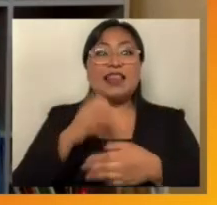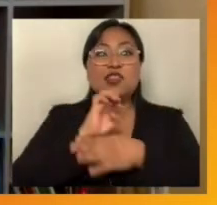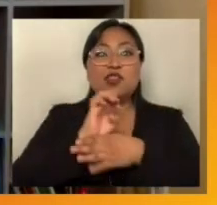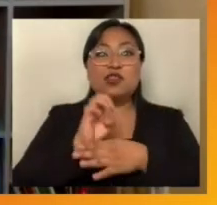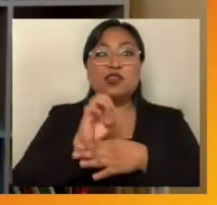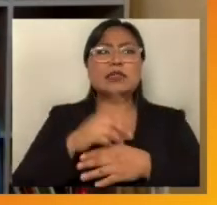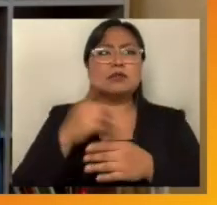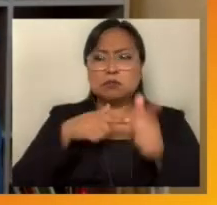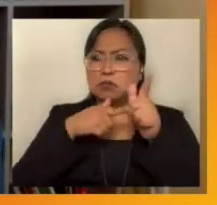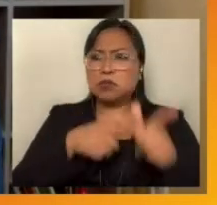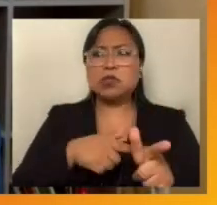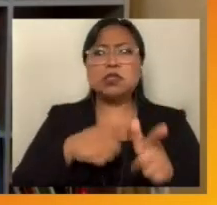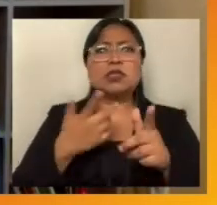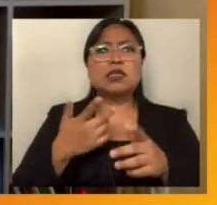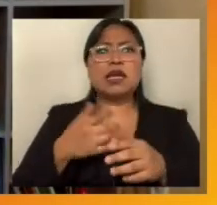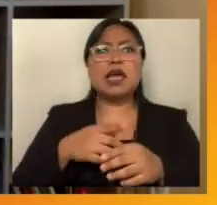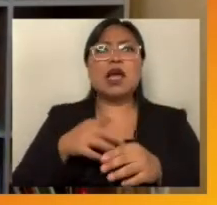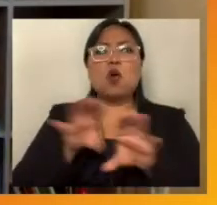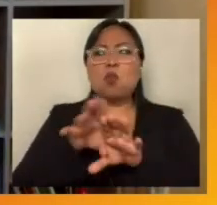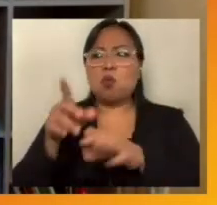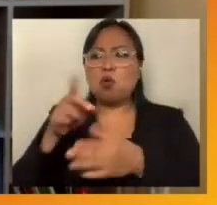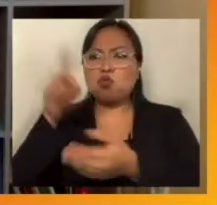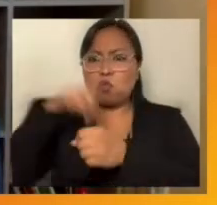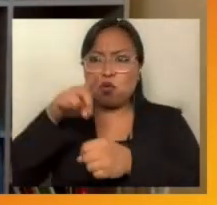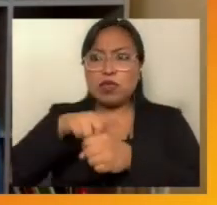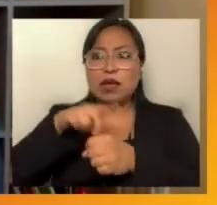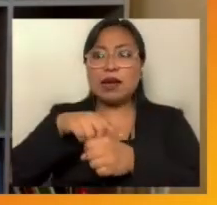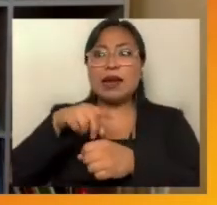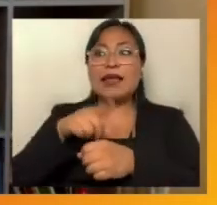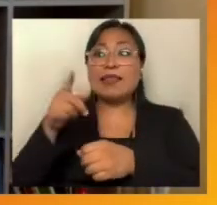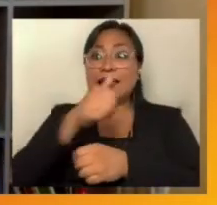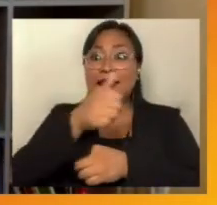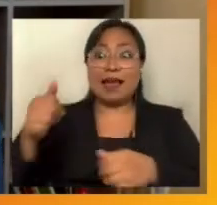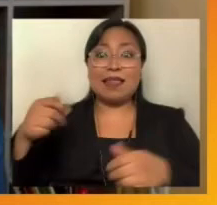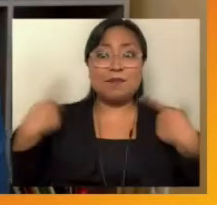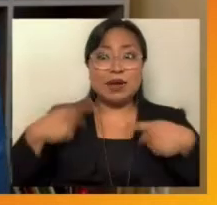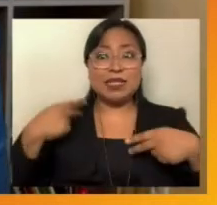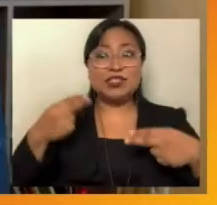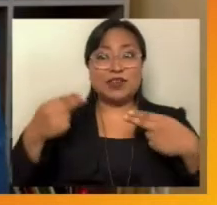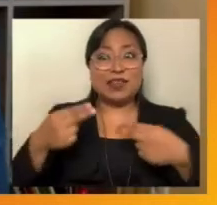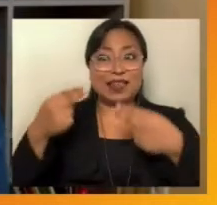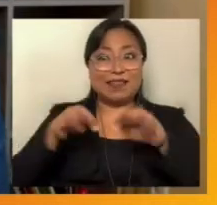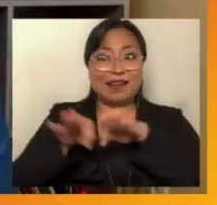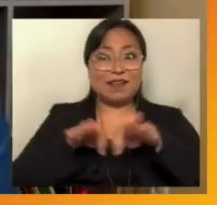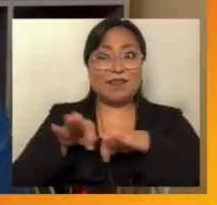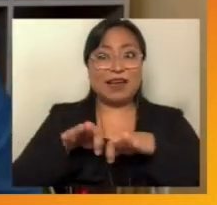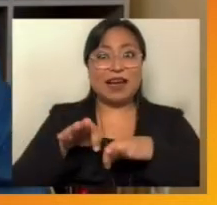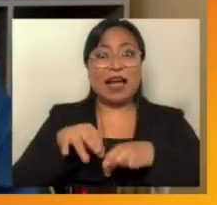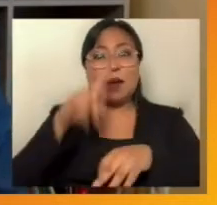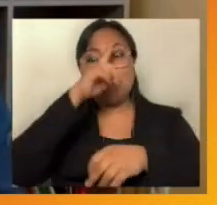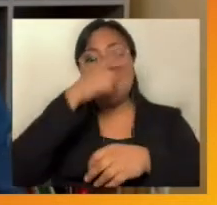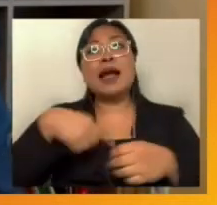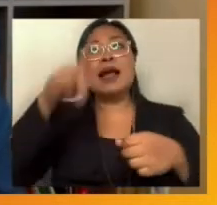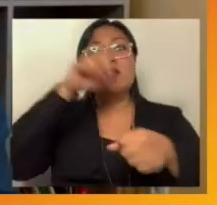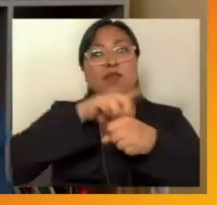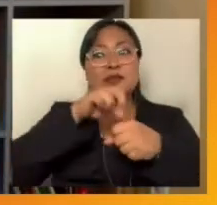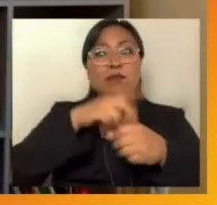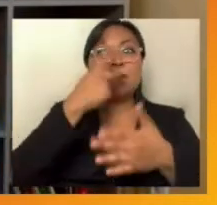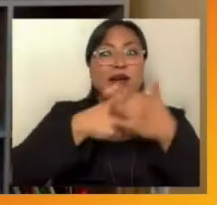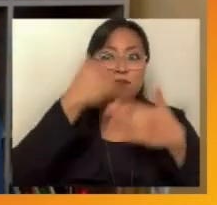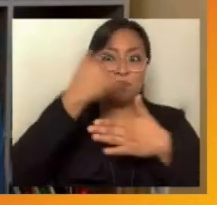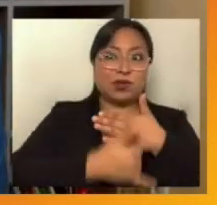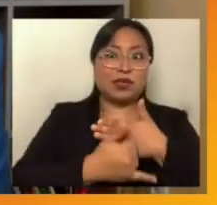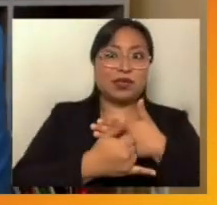pesar de la situación, donando una parte de los ingresos y una parte de los sueldos de los empleados para esos